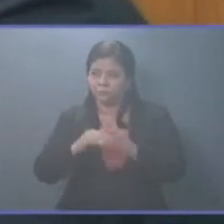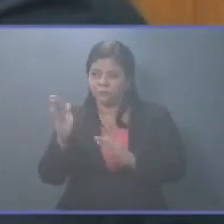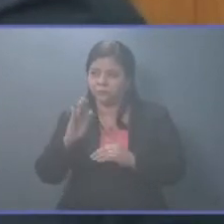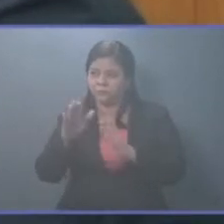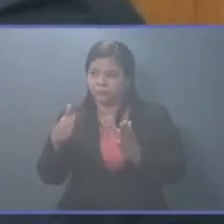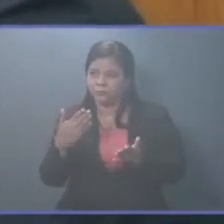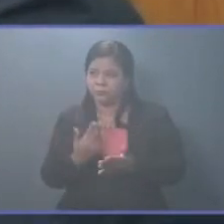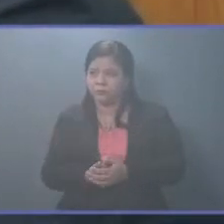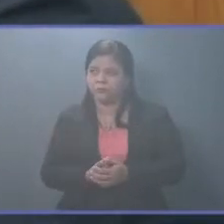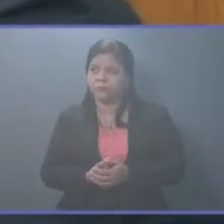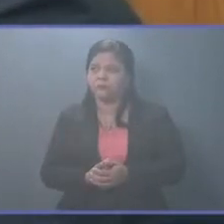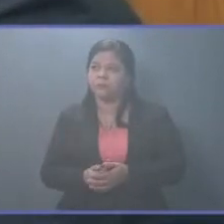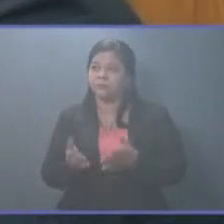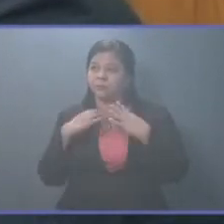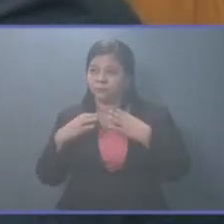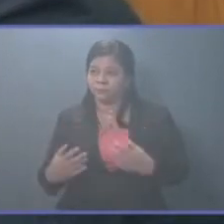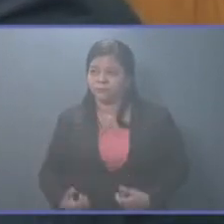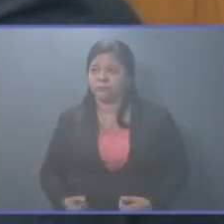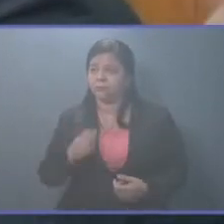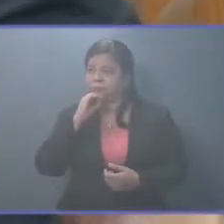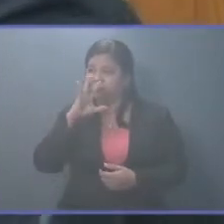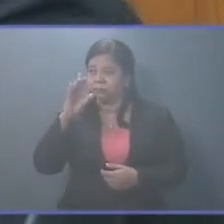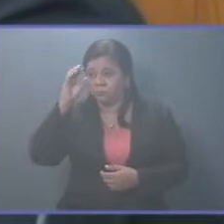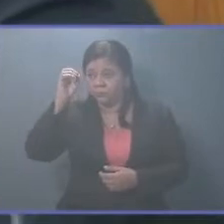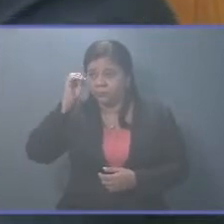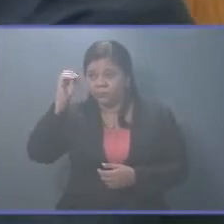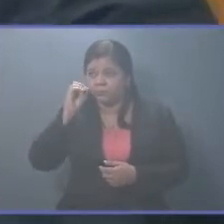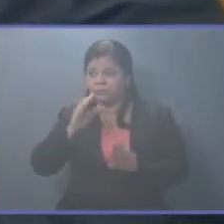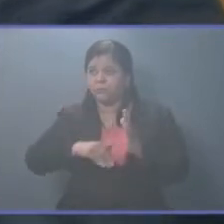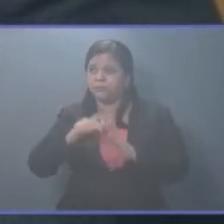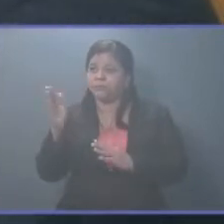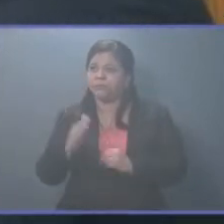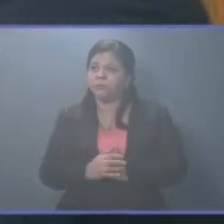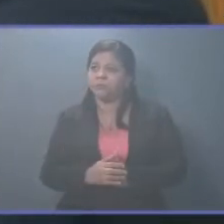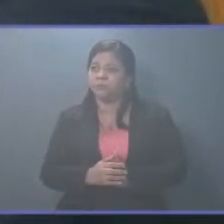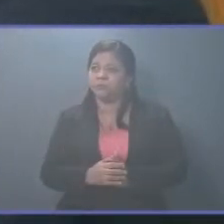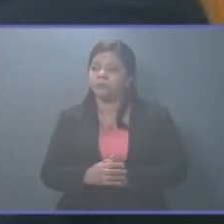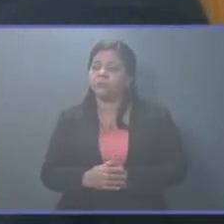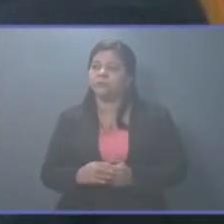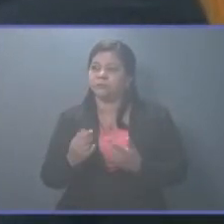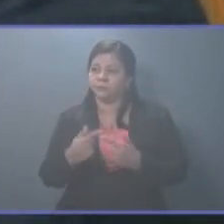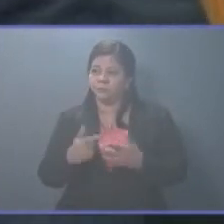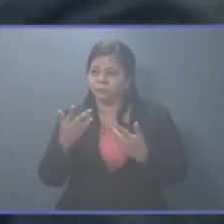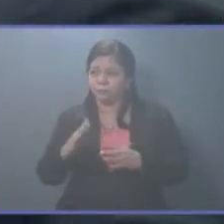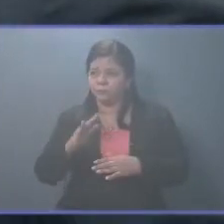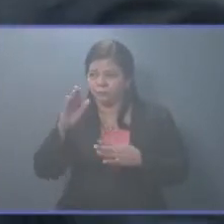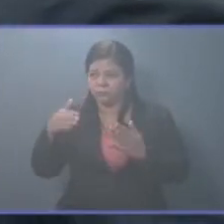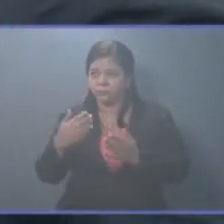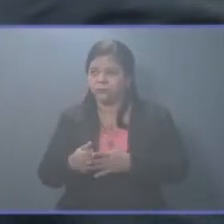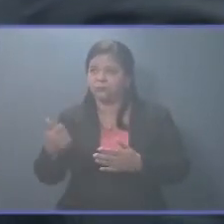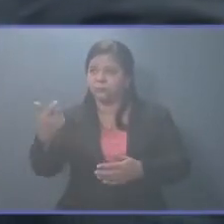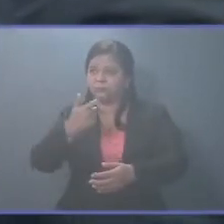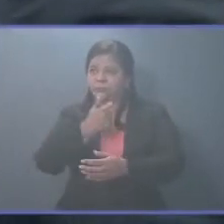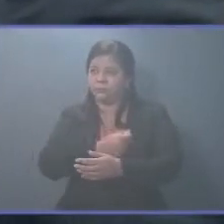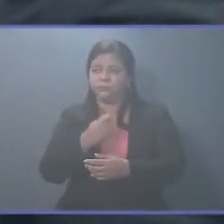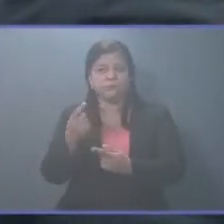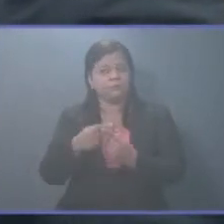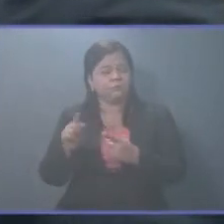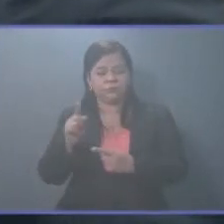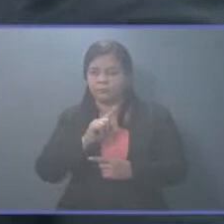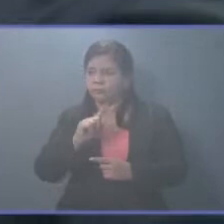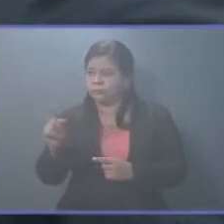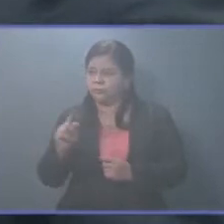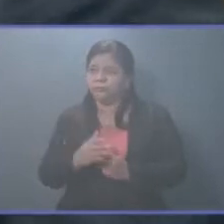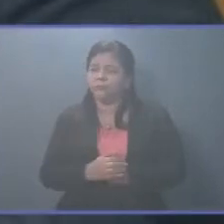le ponen al gobierno, le dan su opinión técnica al gobierno de que ustedes recomiendan la vacuna de AstraZeneca y no la vacuna